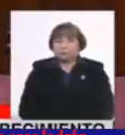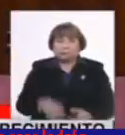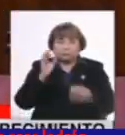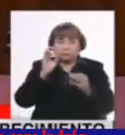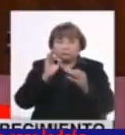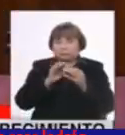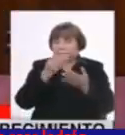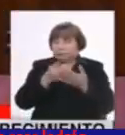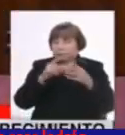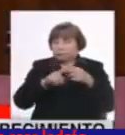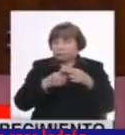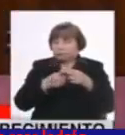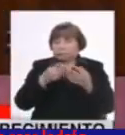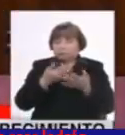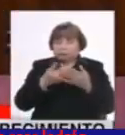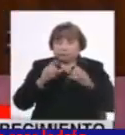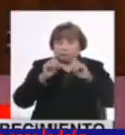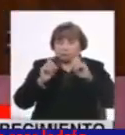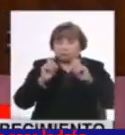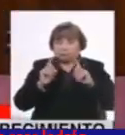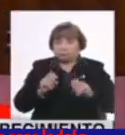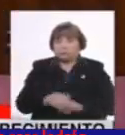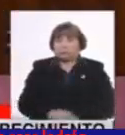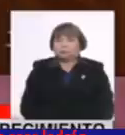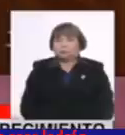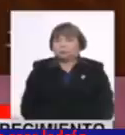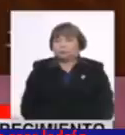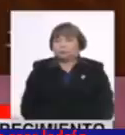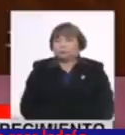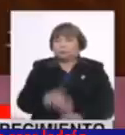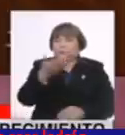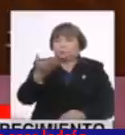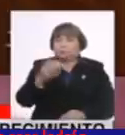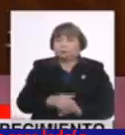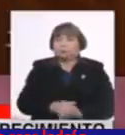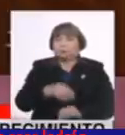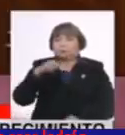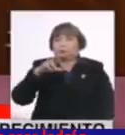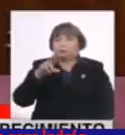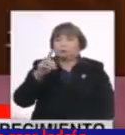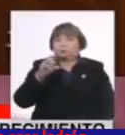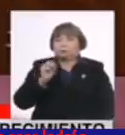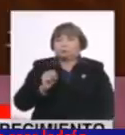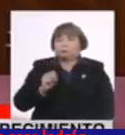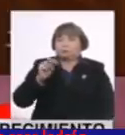Correcto. Vamos a iniciar con las preguntas. Señorita Paredes Navarro,